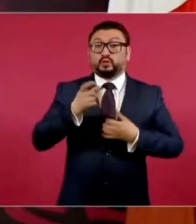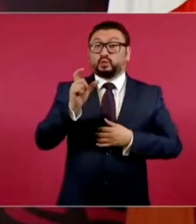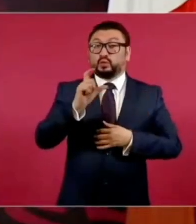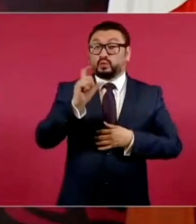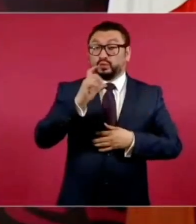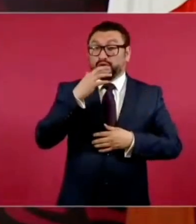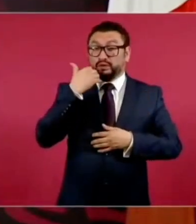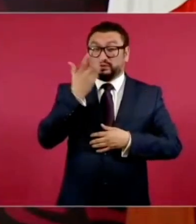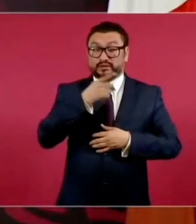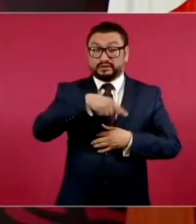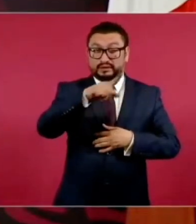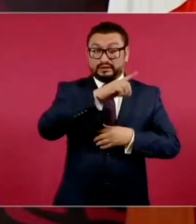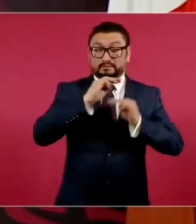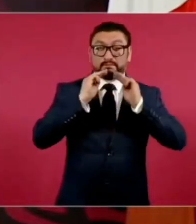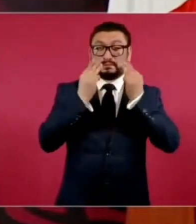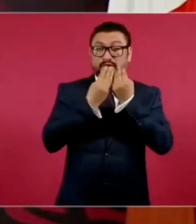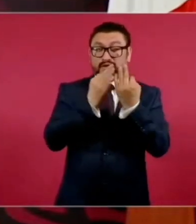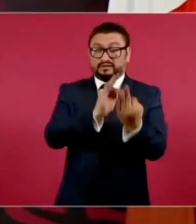a las mafias